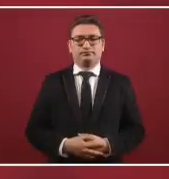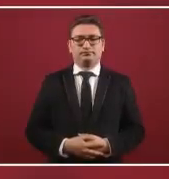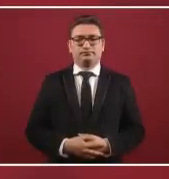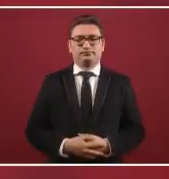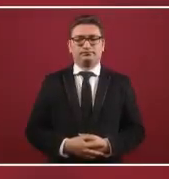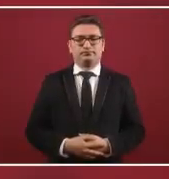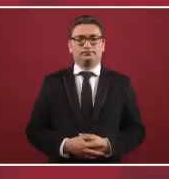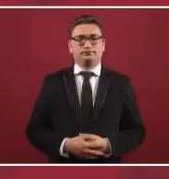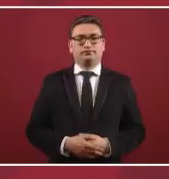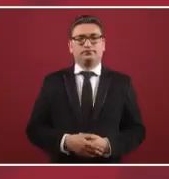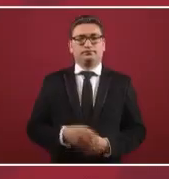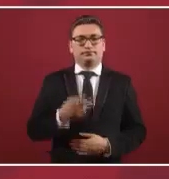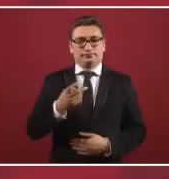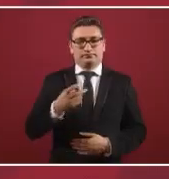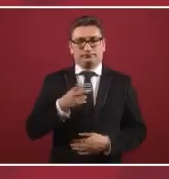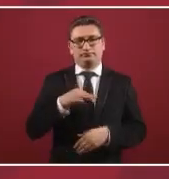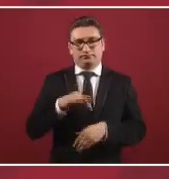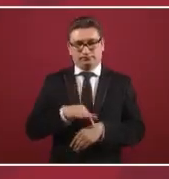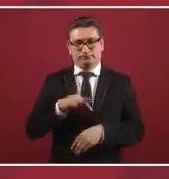la de